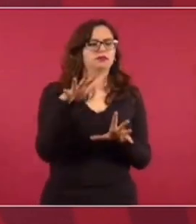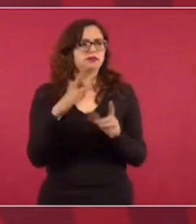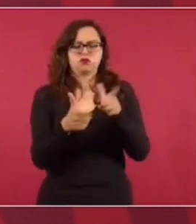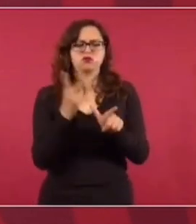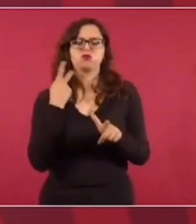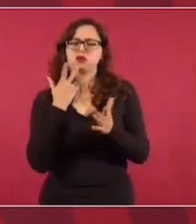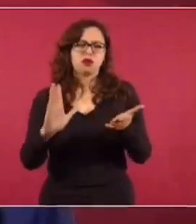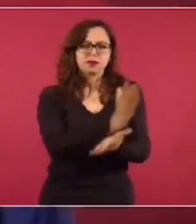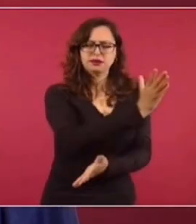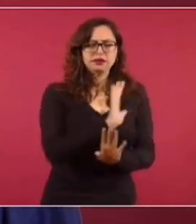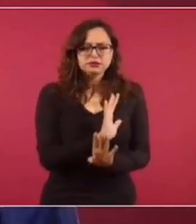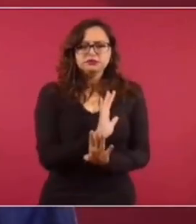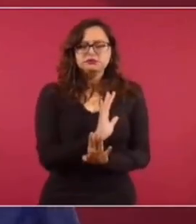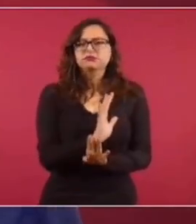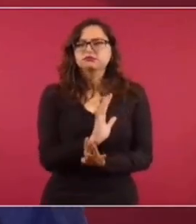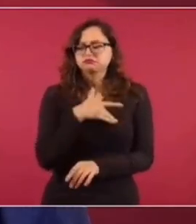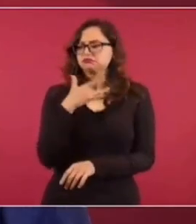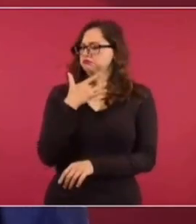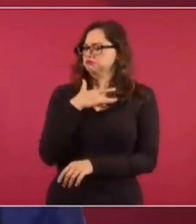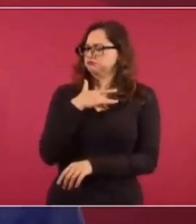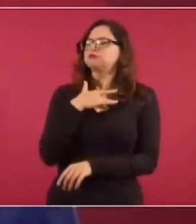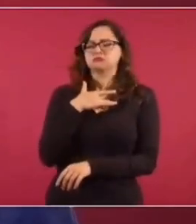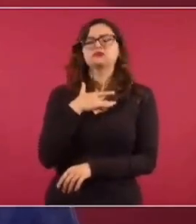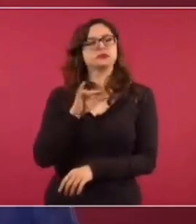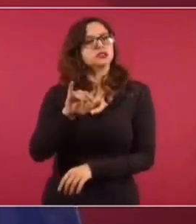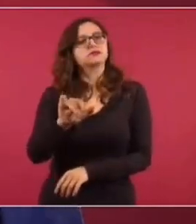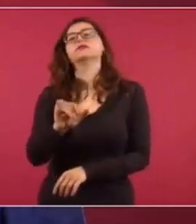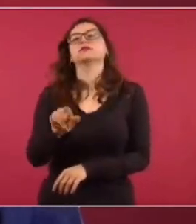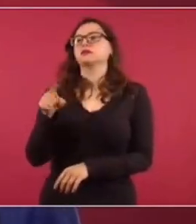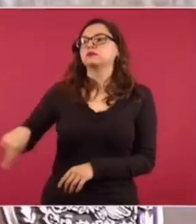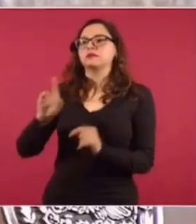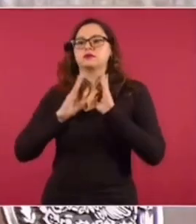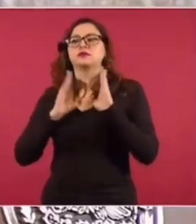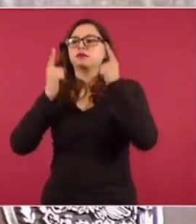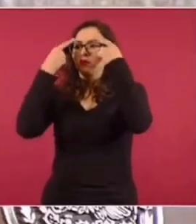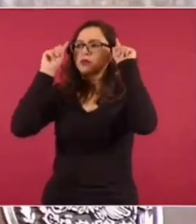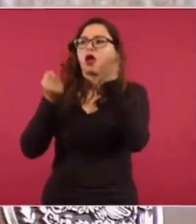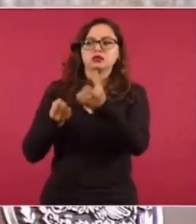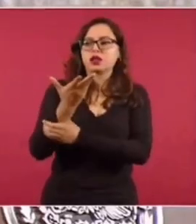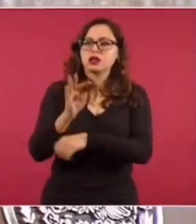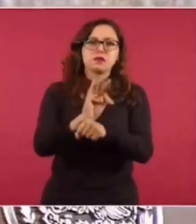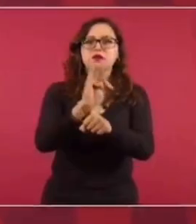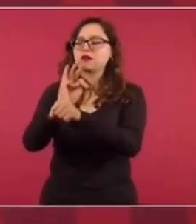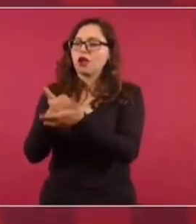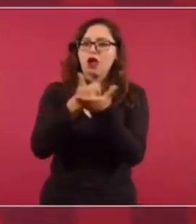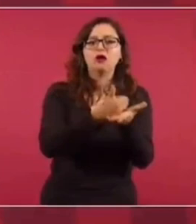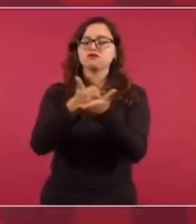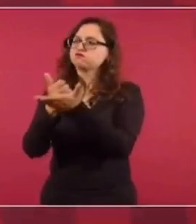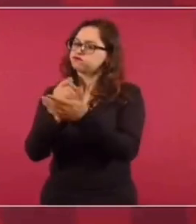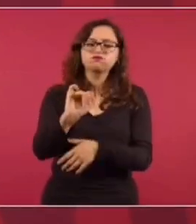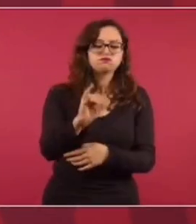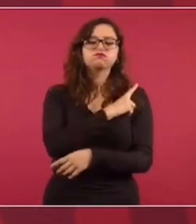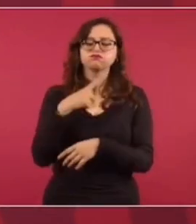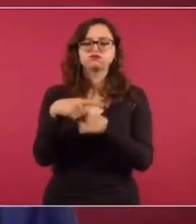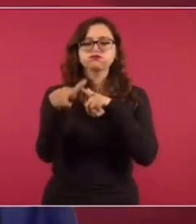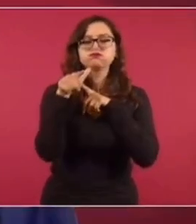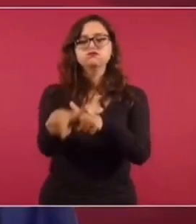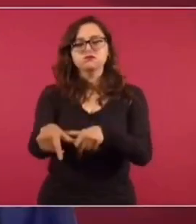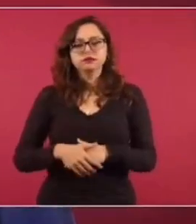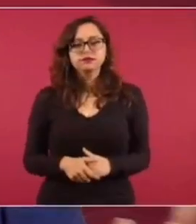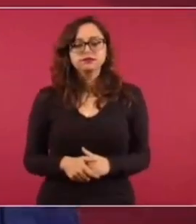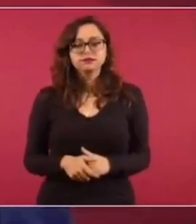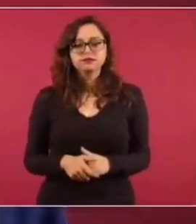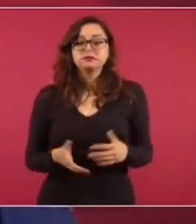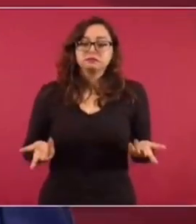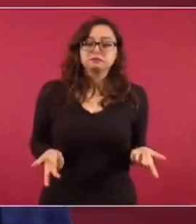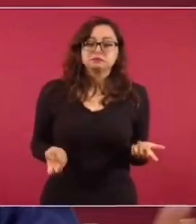pueblo, están a favor de que siga ayudando el ejército y la marina en labores de seguridad pública.